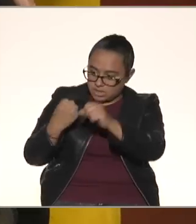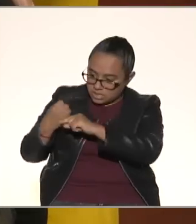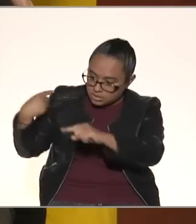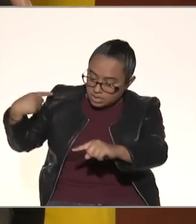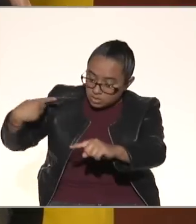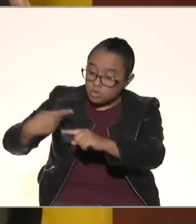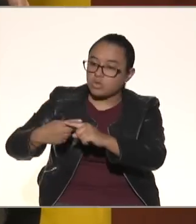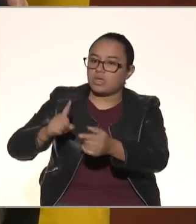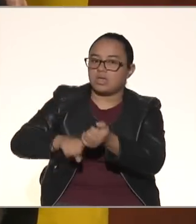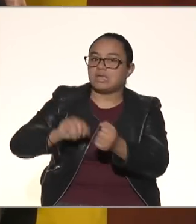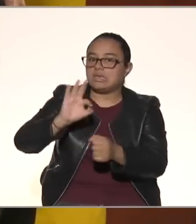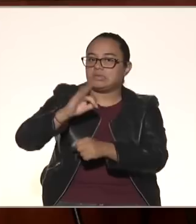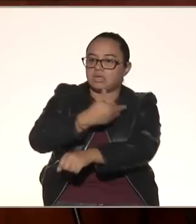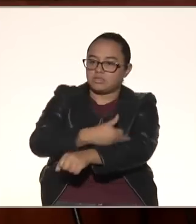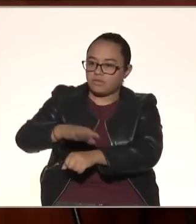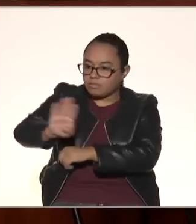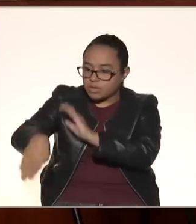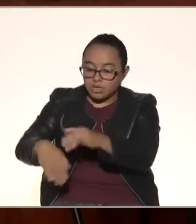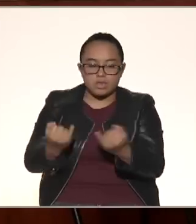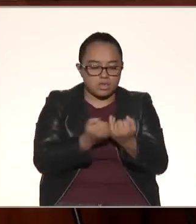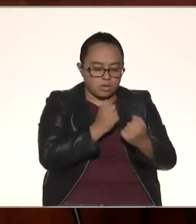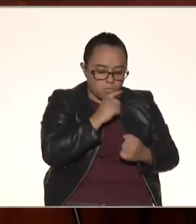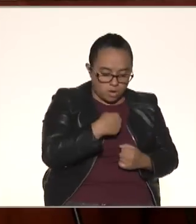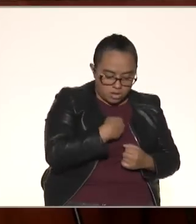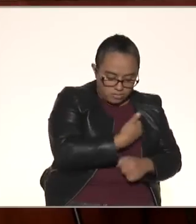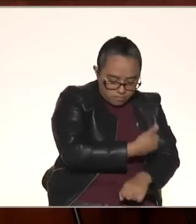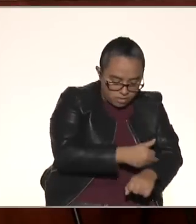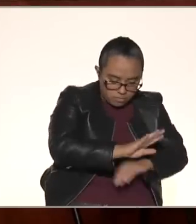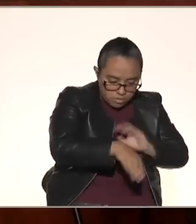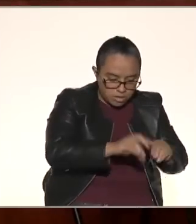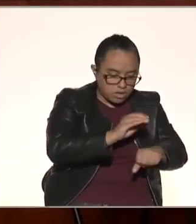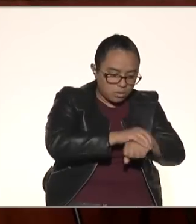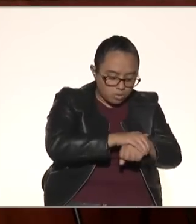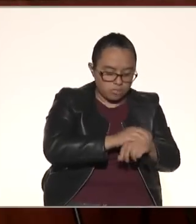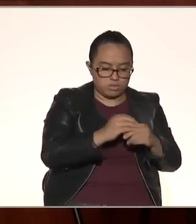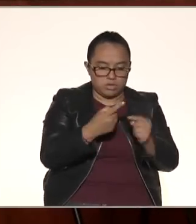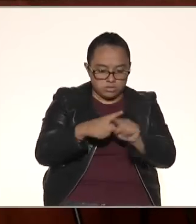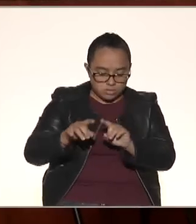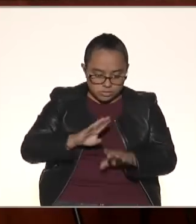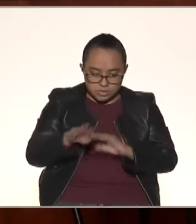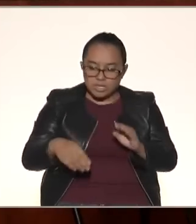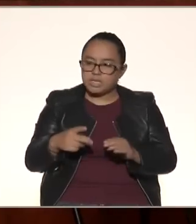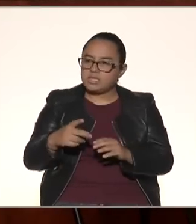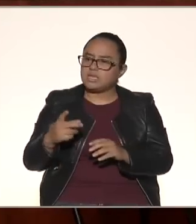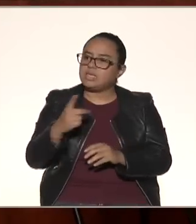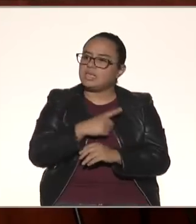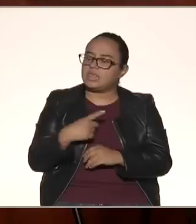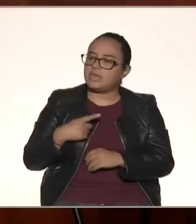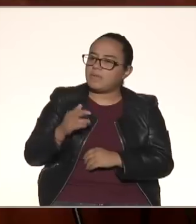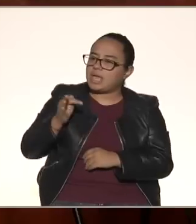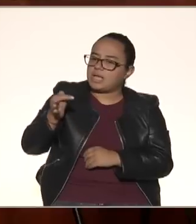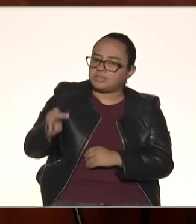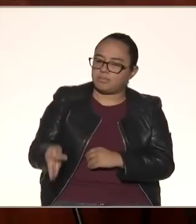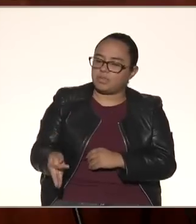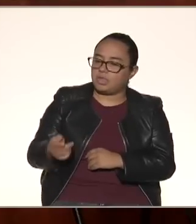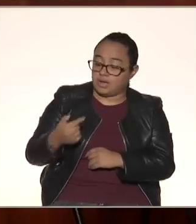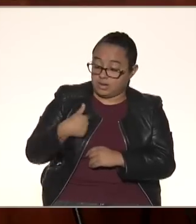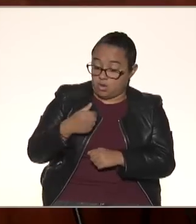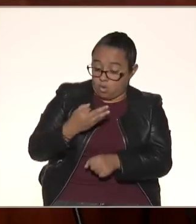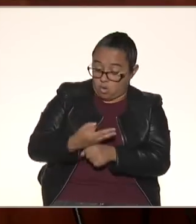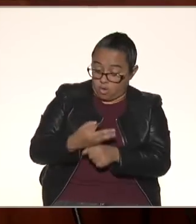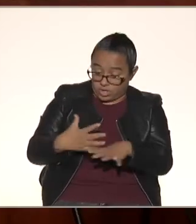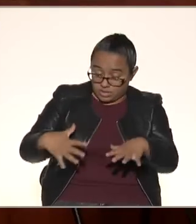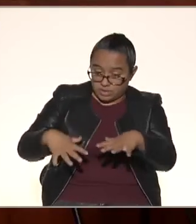personas y a lo mejor a mí también y qué hemos vivido, ¿no? Entonces, aceptar es asumir que somos y que lo que somos